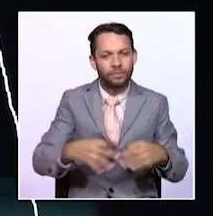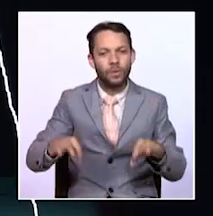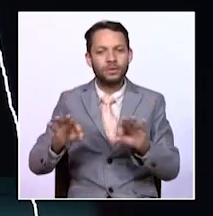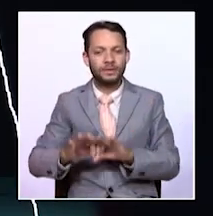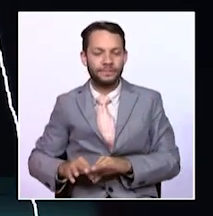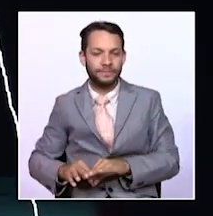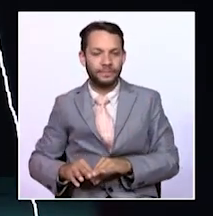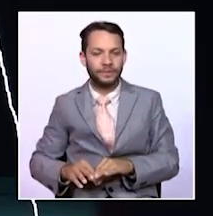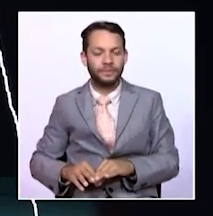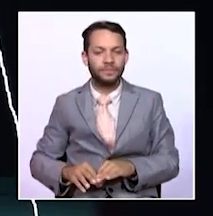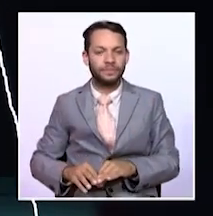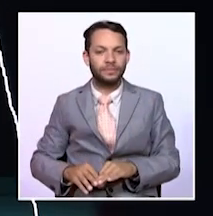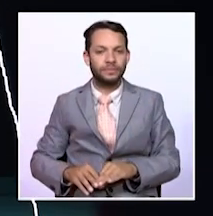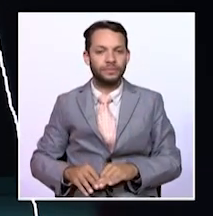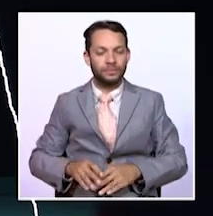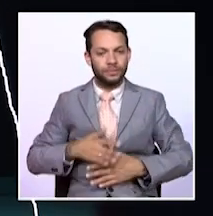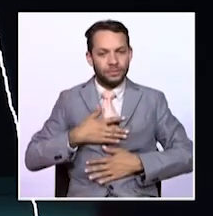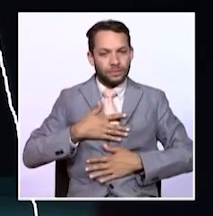Otra vez.